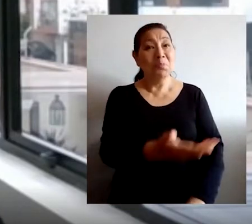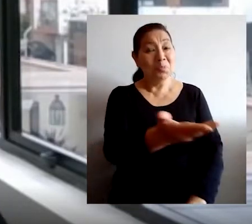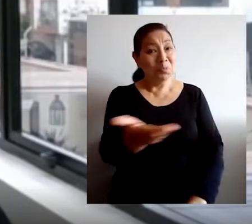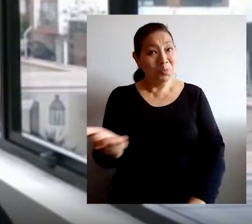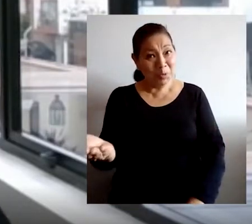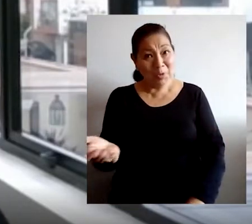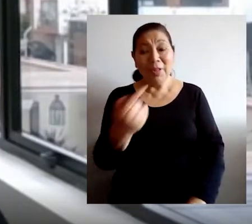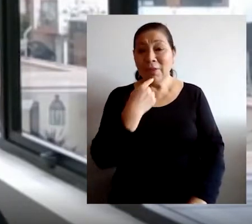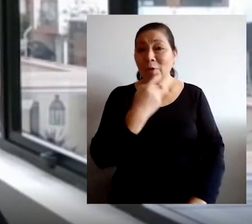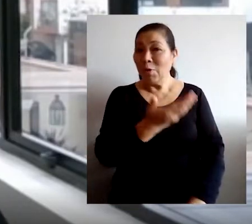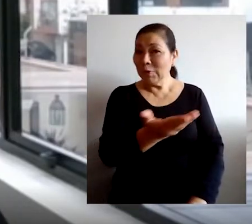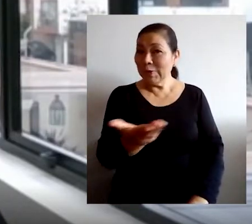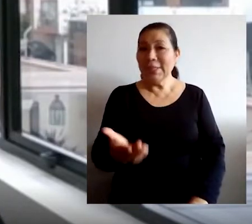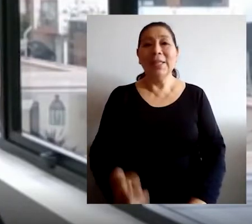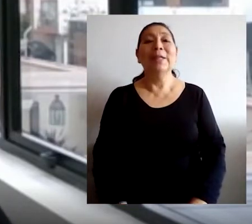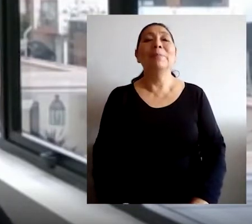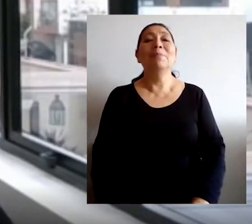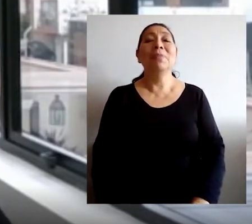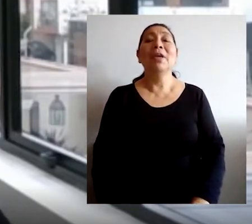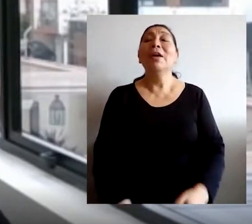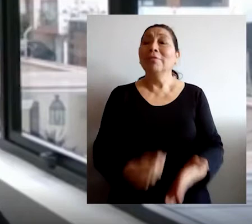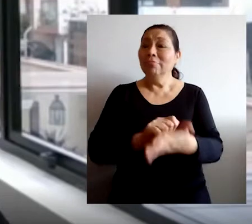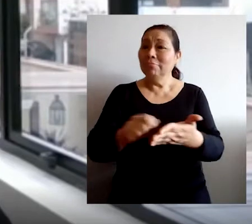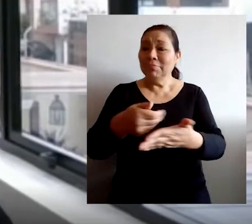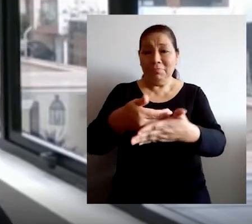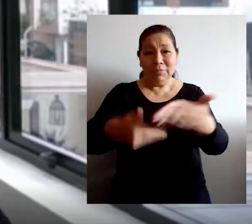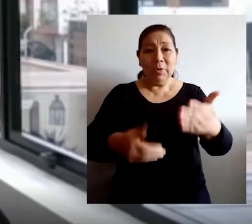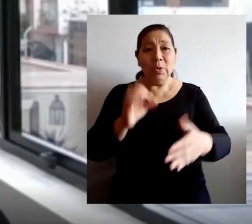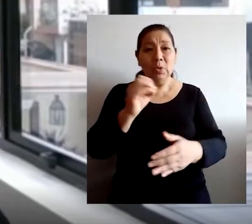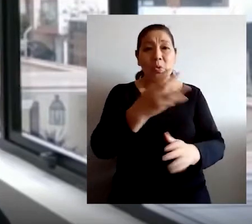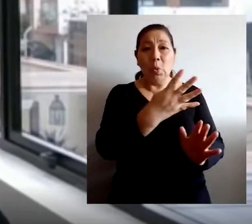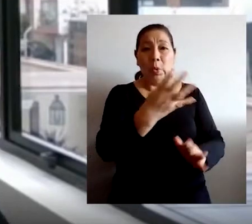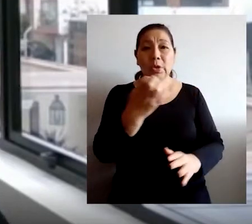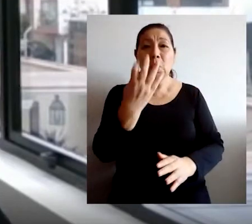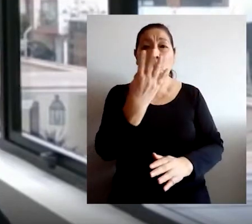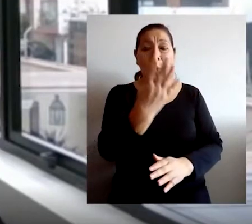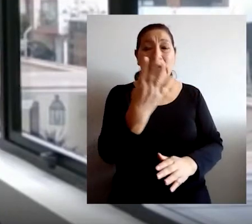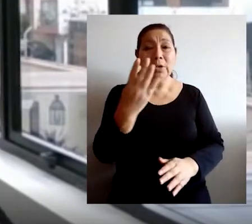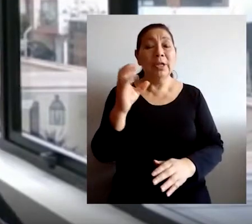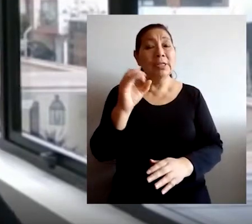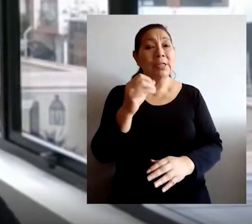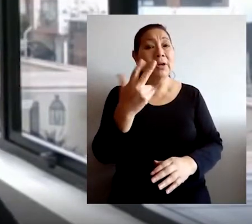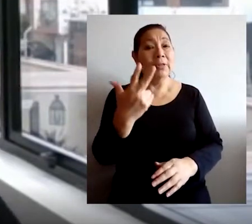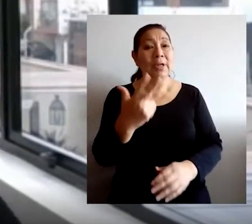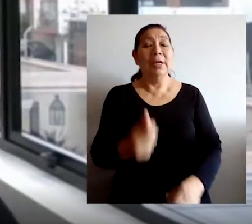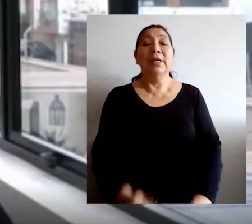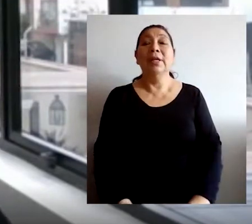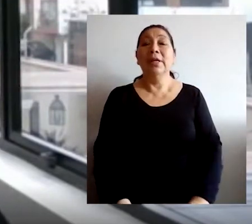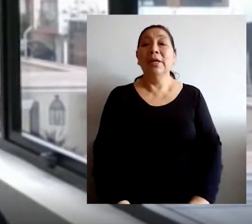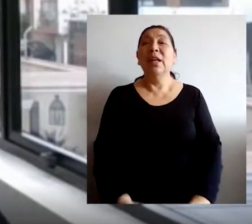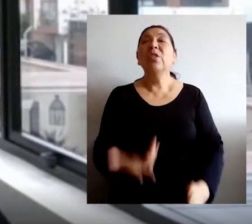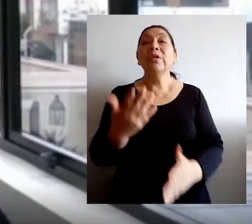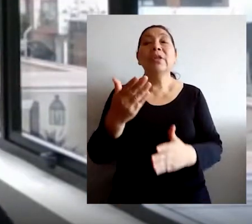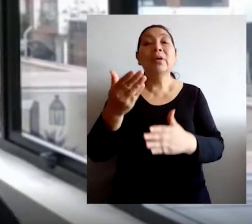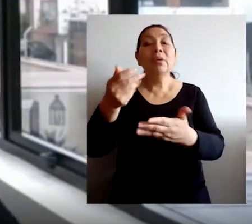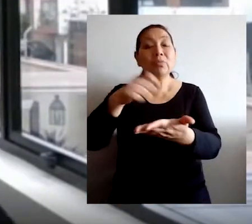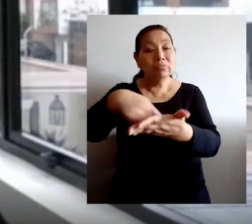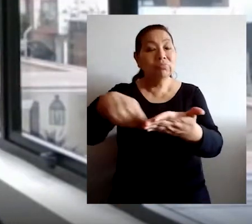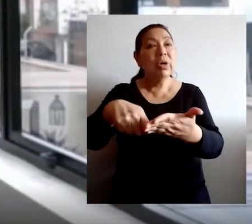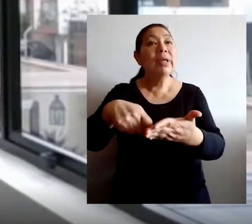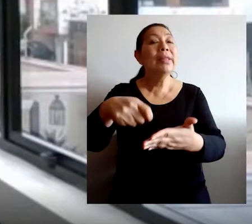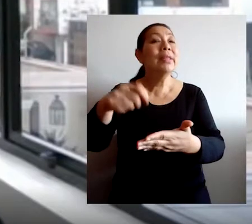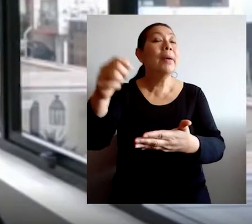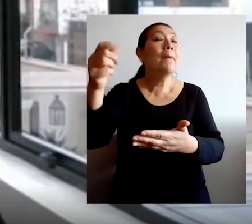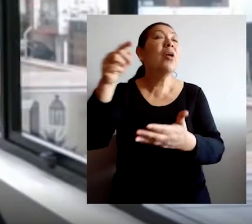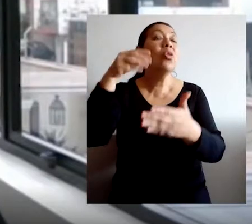señores jueces constitucionales, está inscrito en la partida 044403 del registro de Piura. ¿Por qué